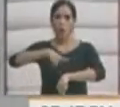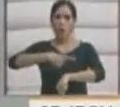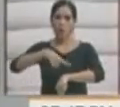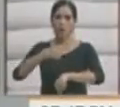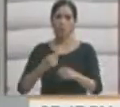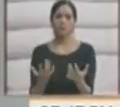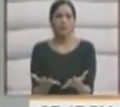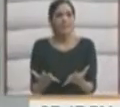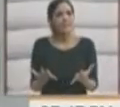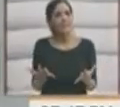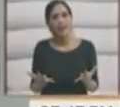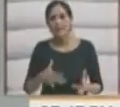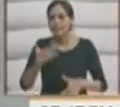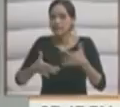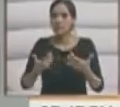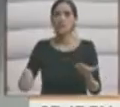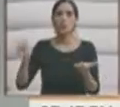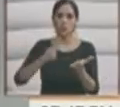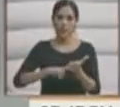retornar.